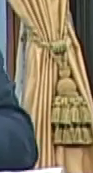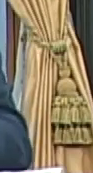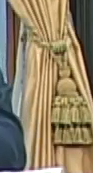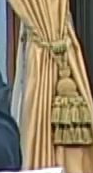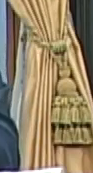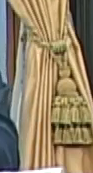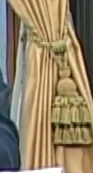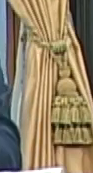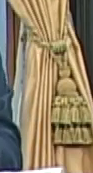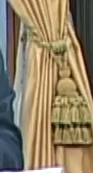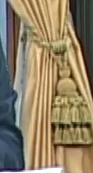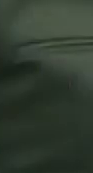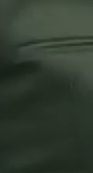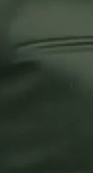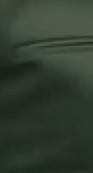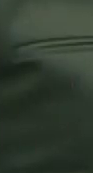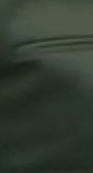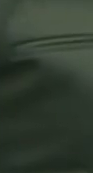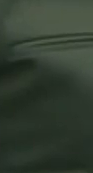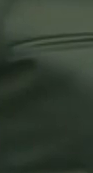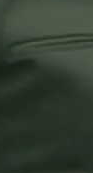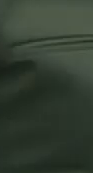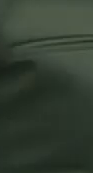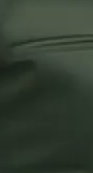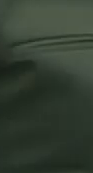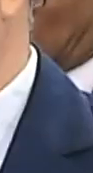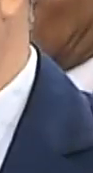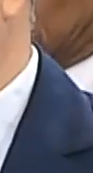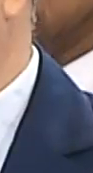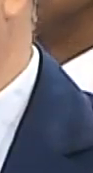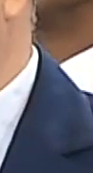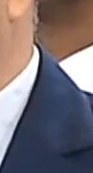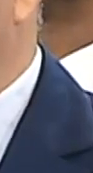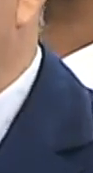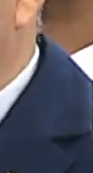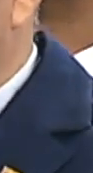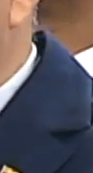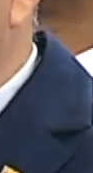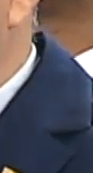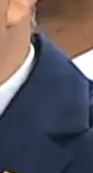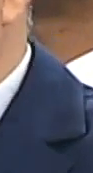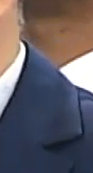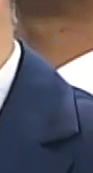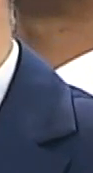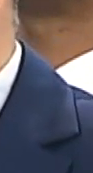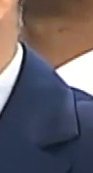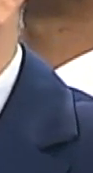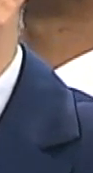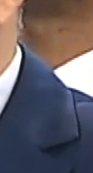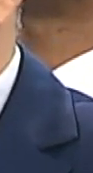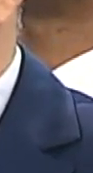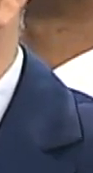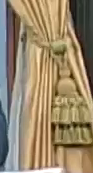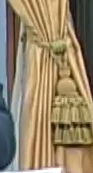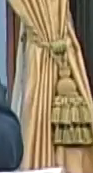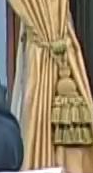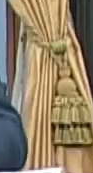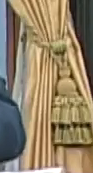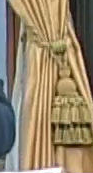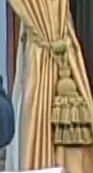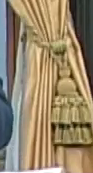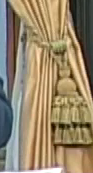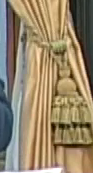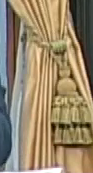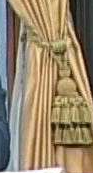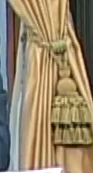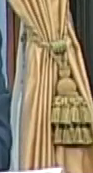elementos. Igualmente los precios acordados. Se ha hecho la ronda de conversaciones, diálogo directo